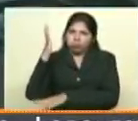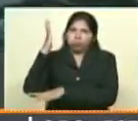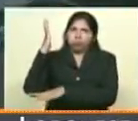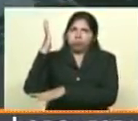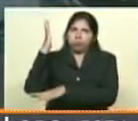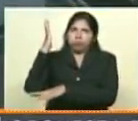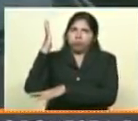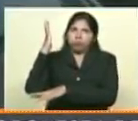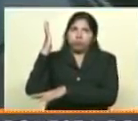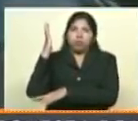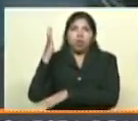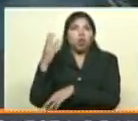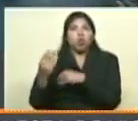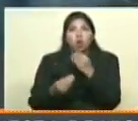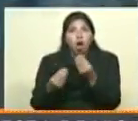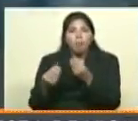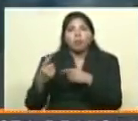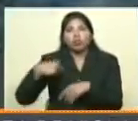valores.